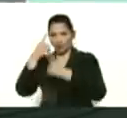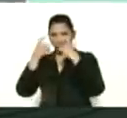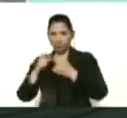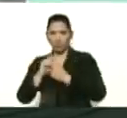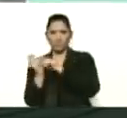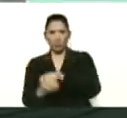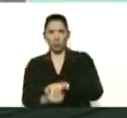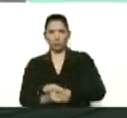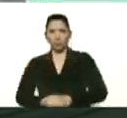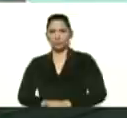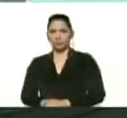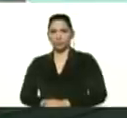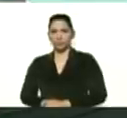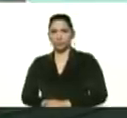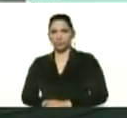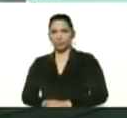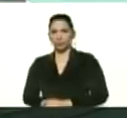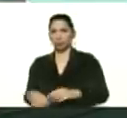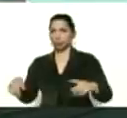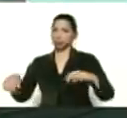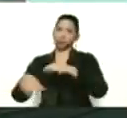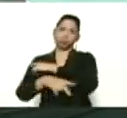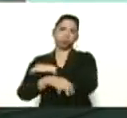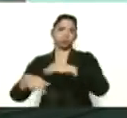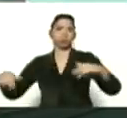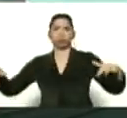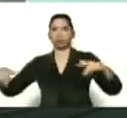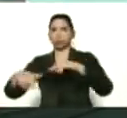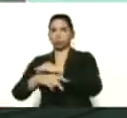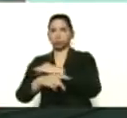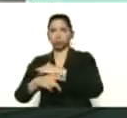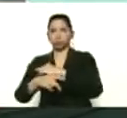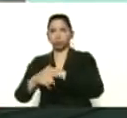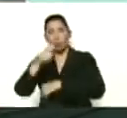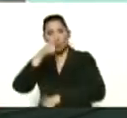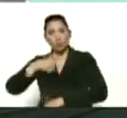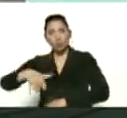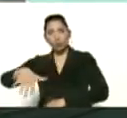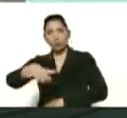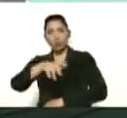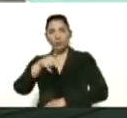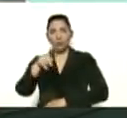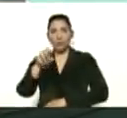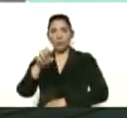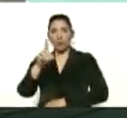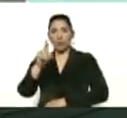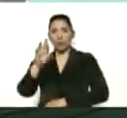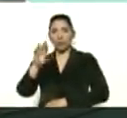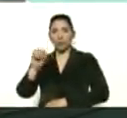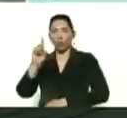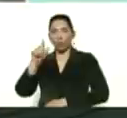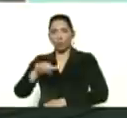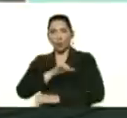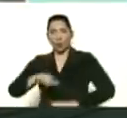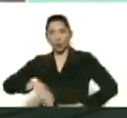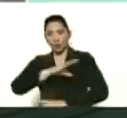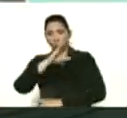béisbol se desplazaran libremente por el pueblo de Pedro González, por la alcabala de la Guardia